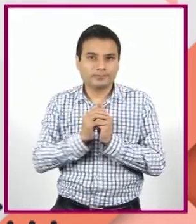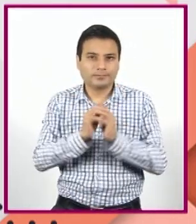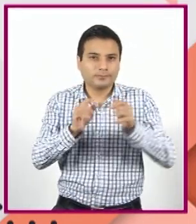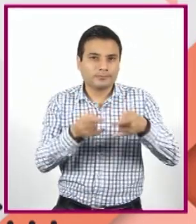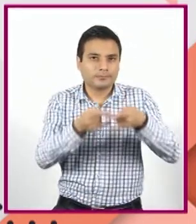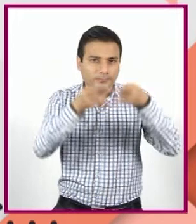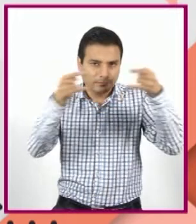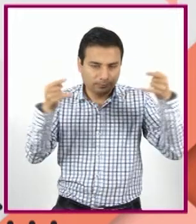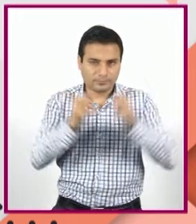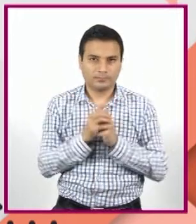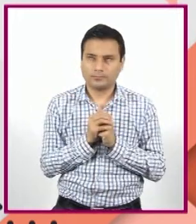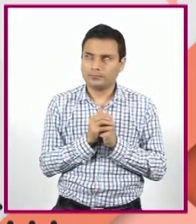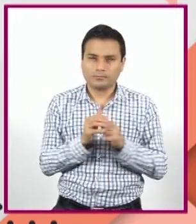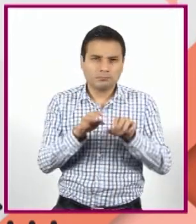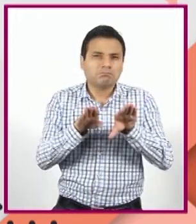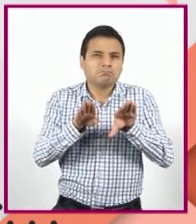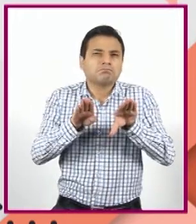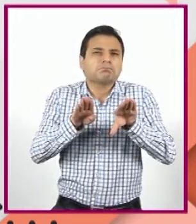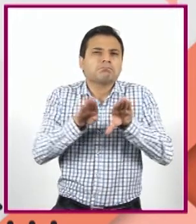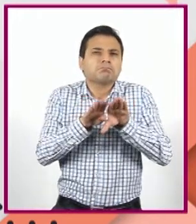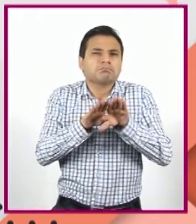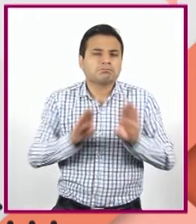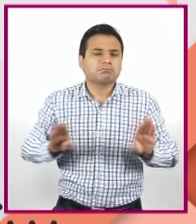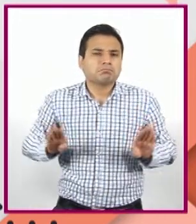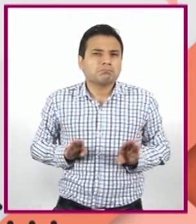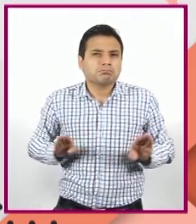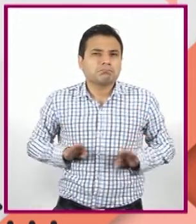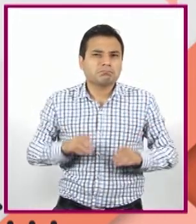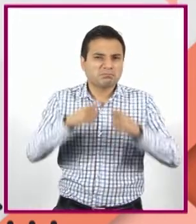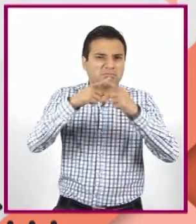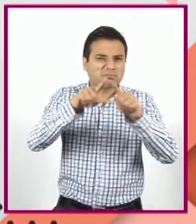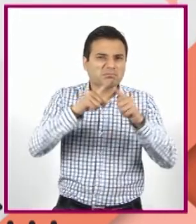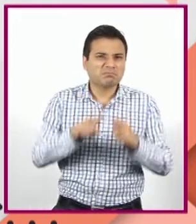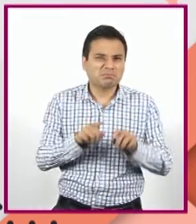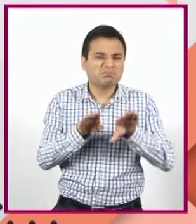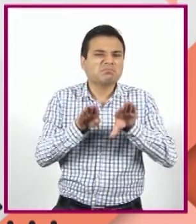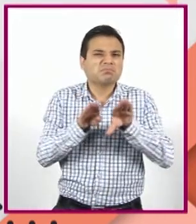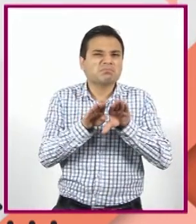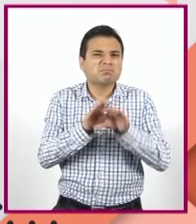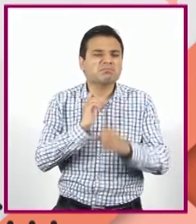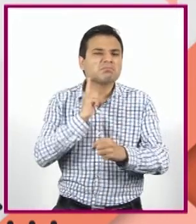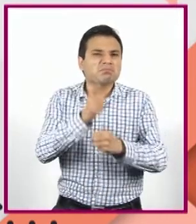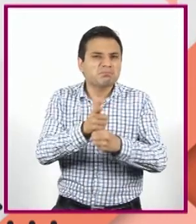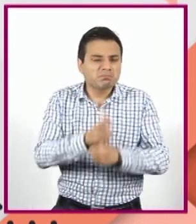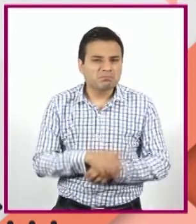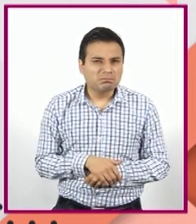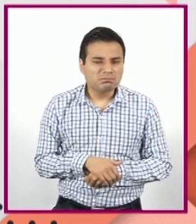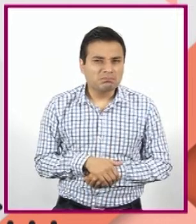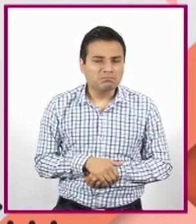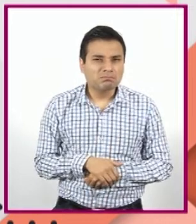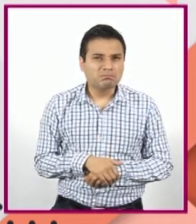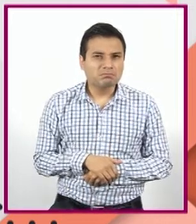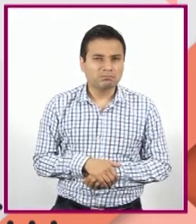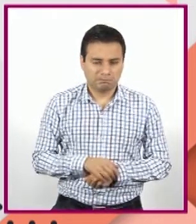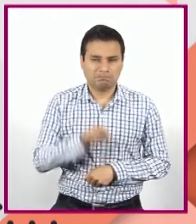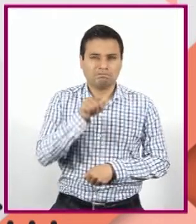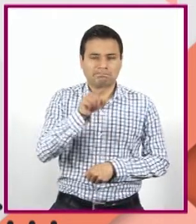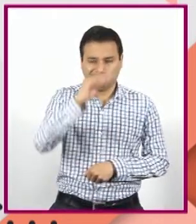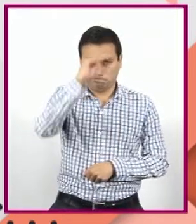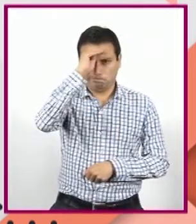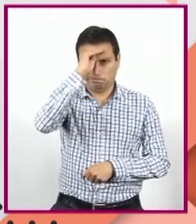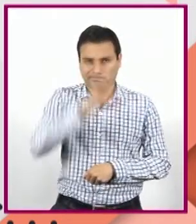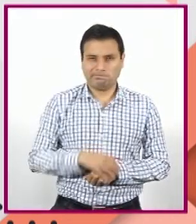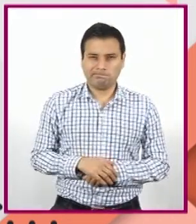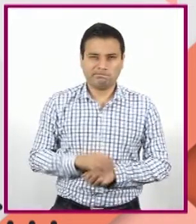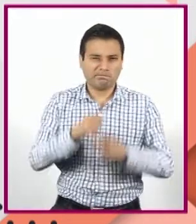¿cómo creen que se distinguirían uno de otro? ¿Qué diferencia les parece a ustedes que habría en la manera